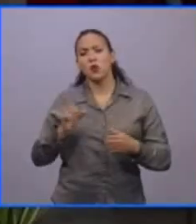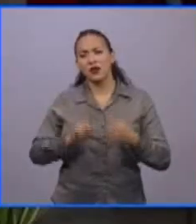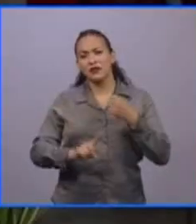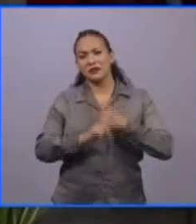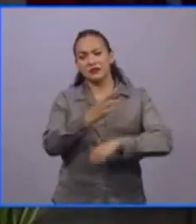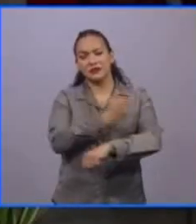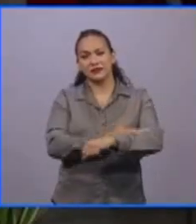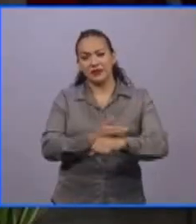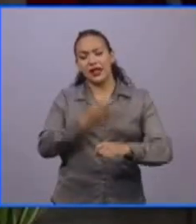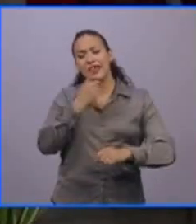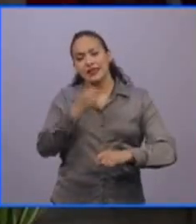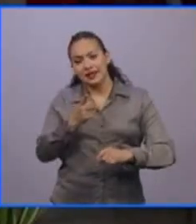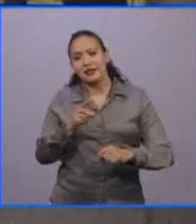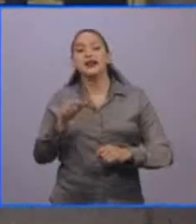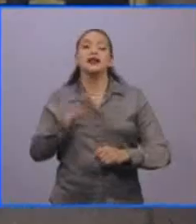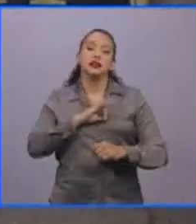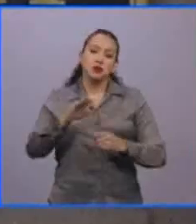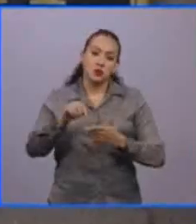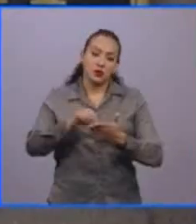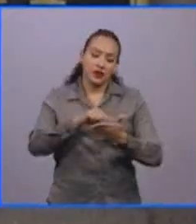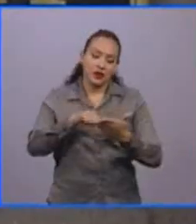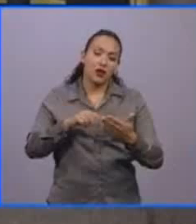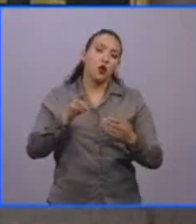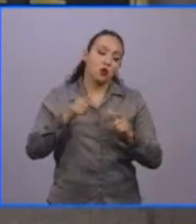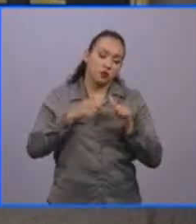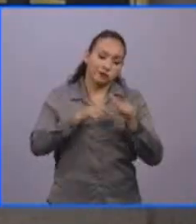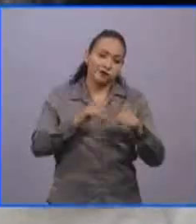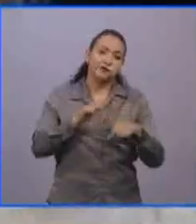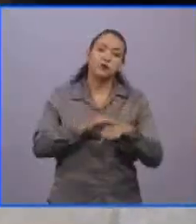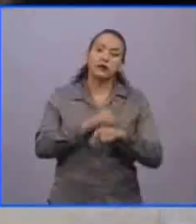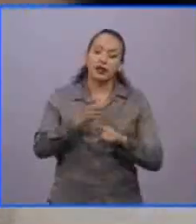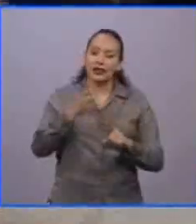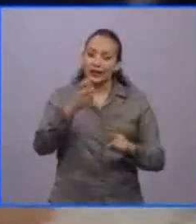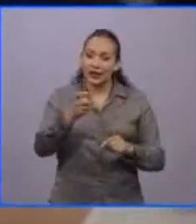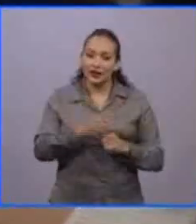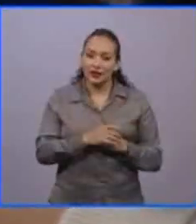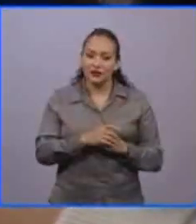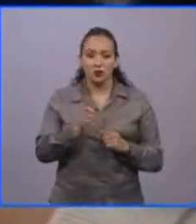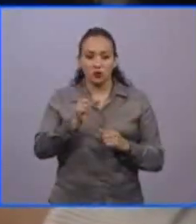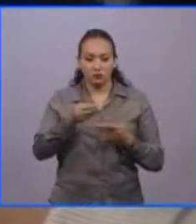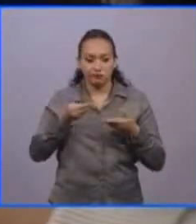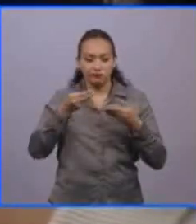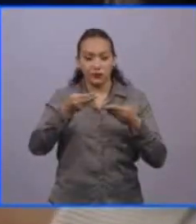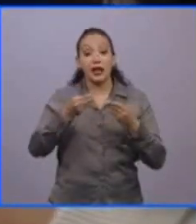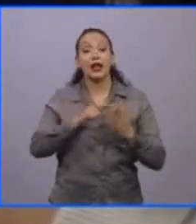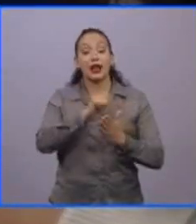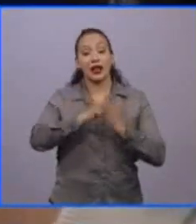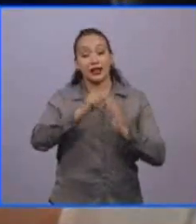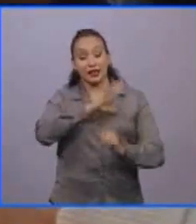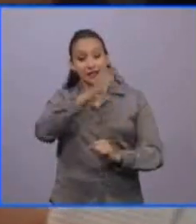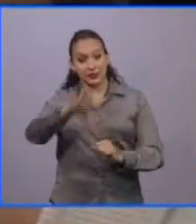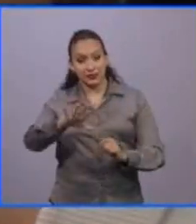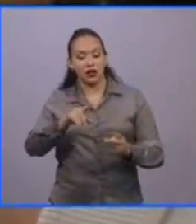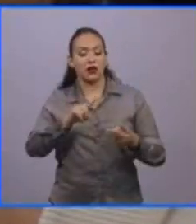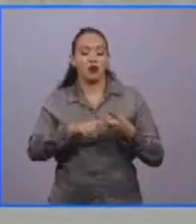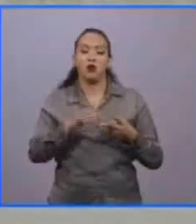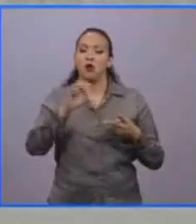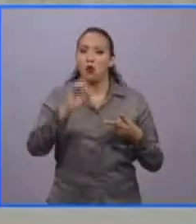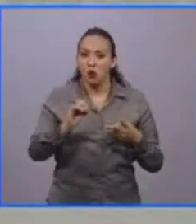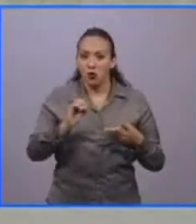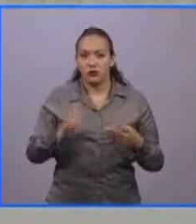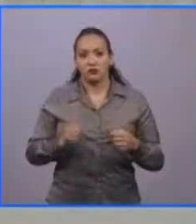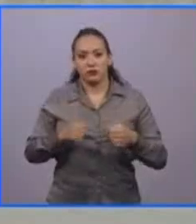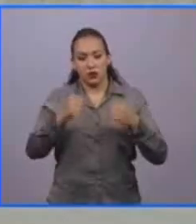podrá decretar la suspensión, medida que en ningún caso procederá cuando se impugnen normas generales, se encuentre en riesgo